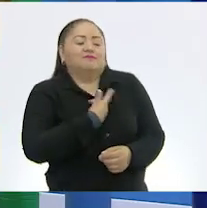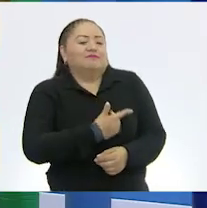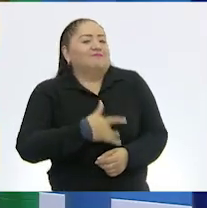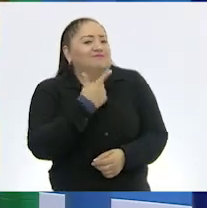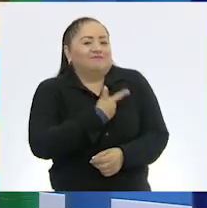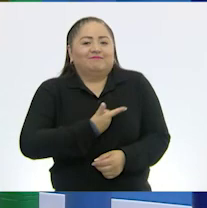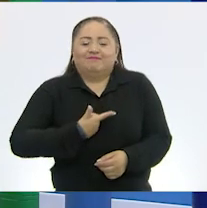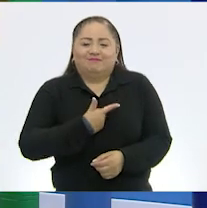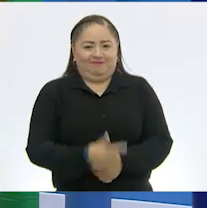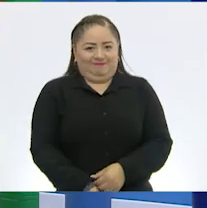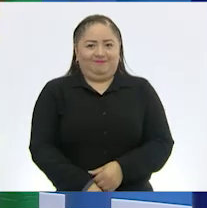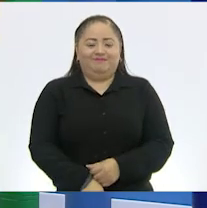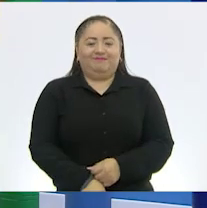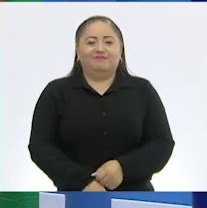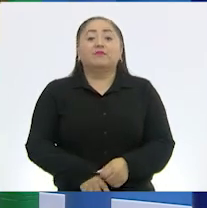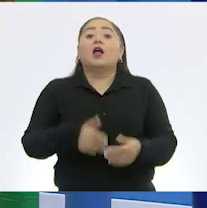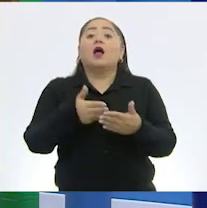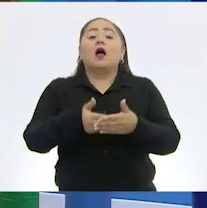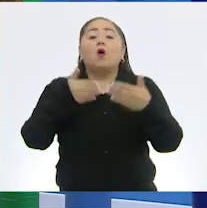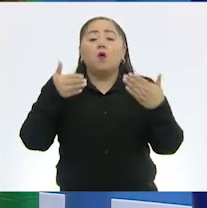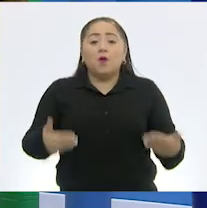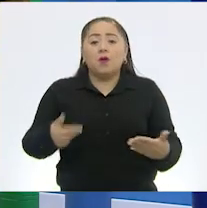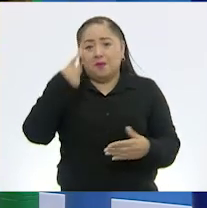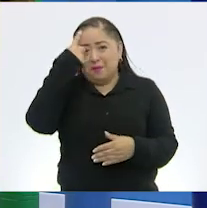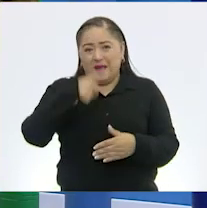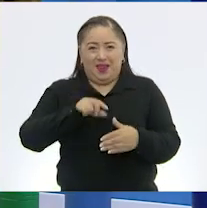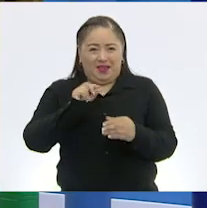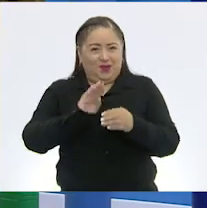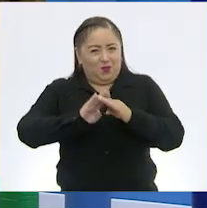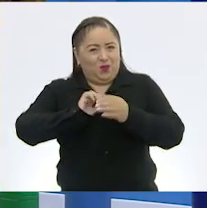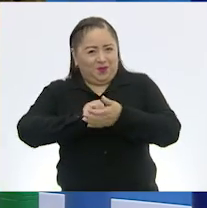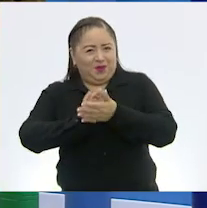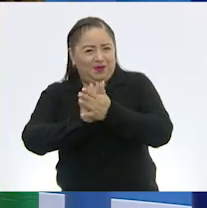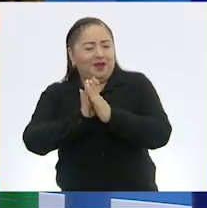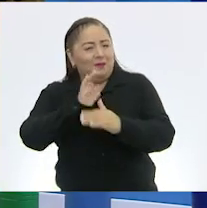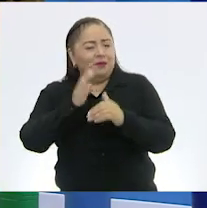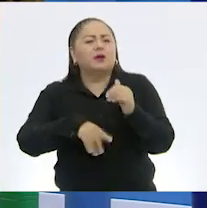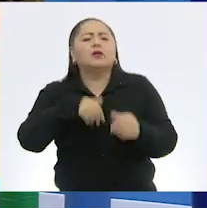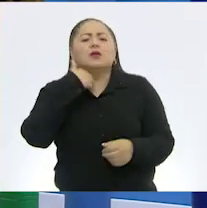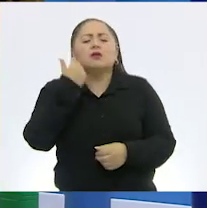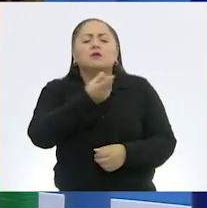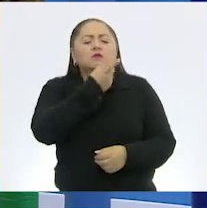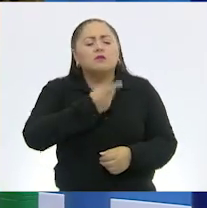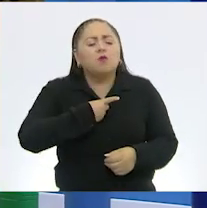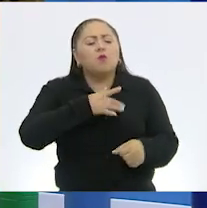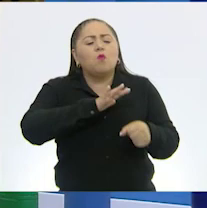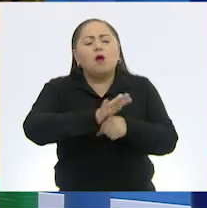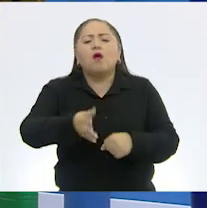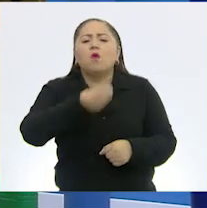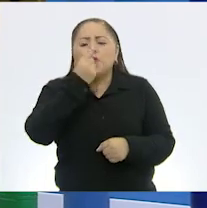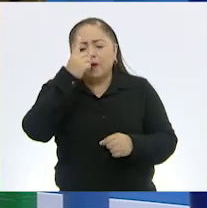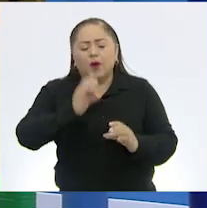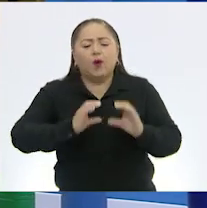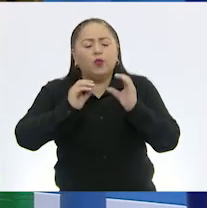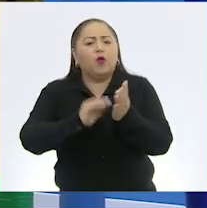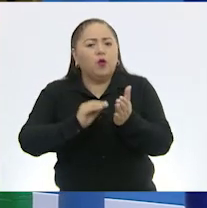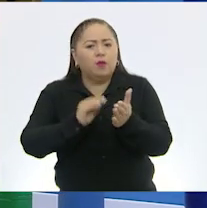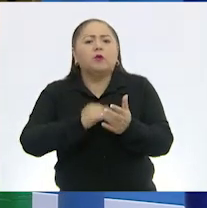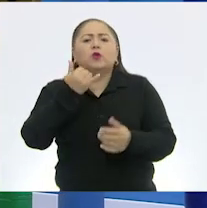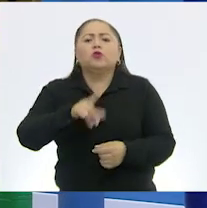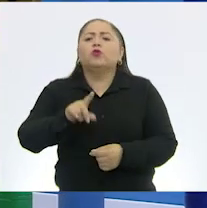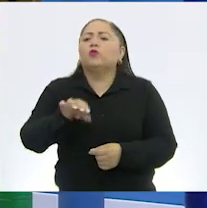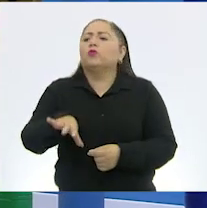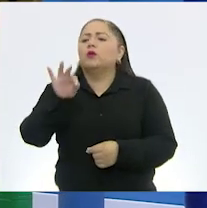gusto. Ahora, para ir finalizando, quiero que me digan cuáles alimentos se conservan y dónde